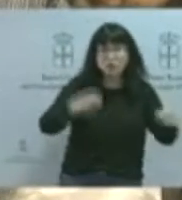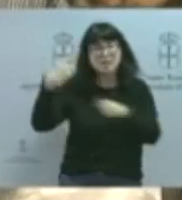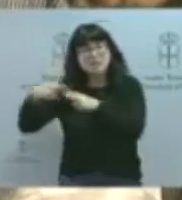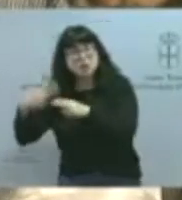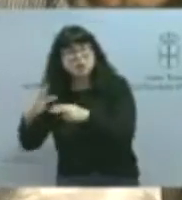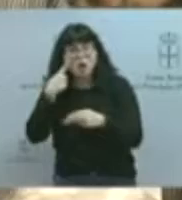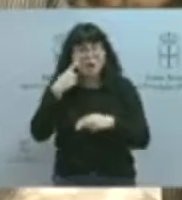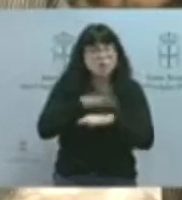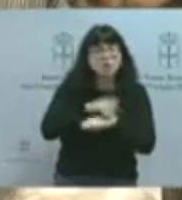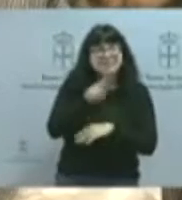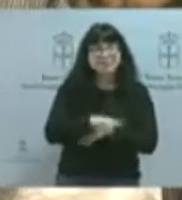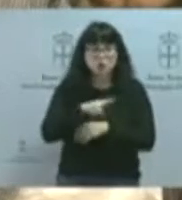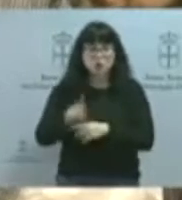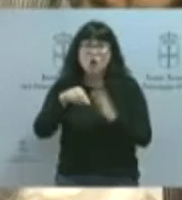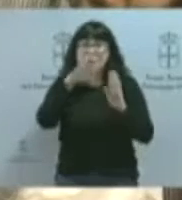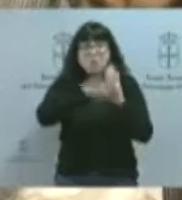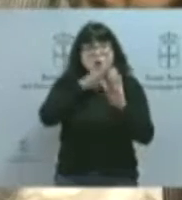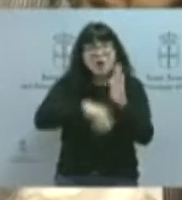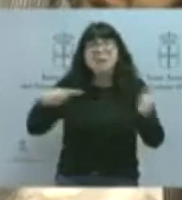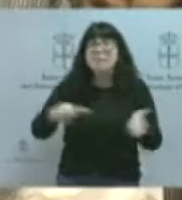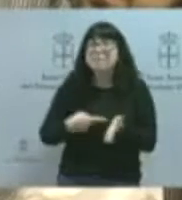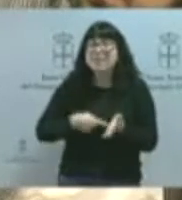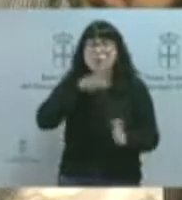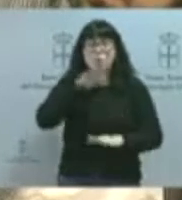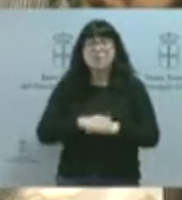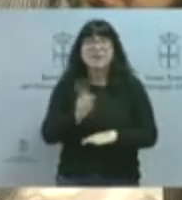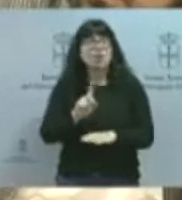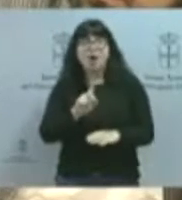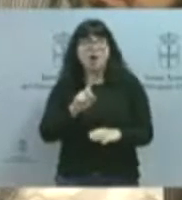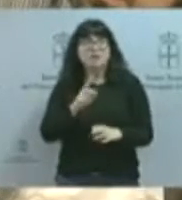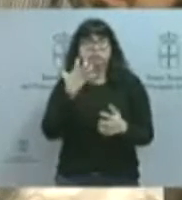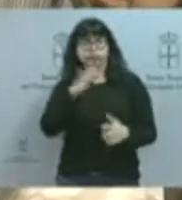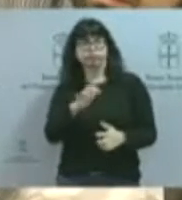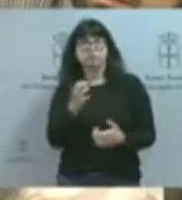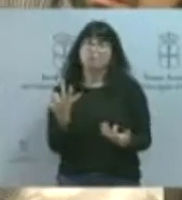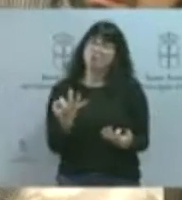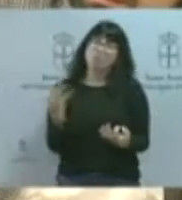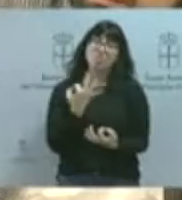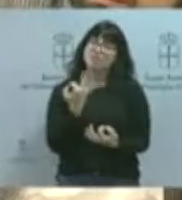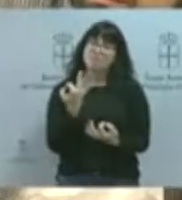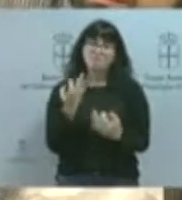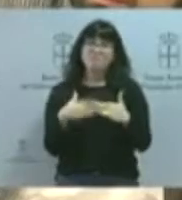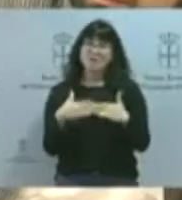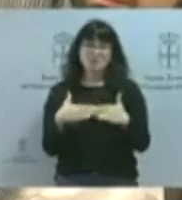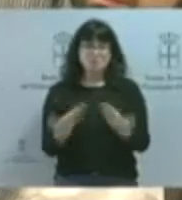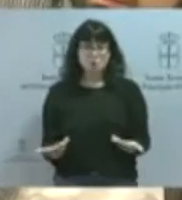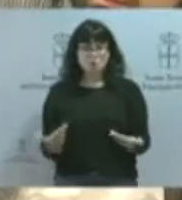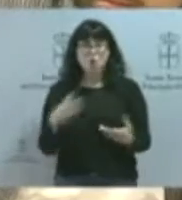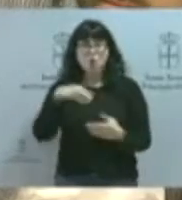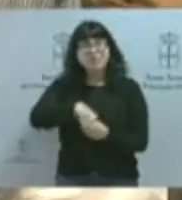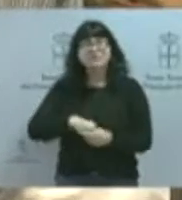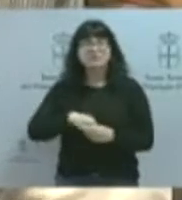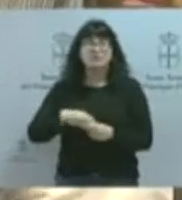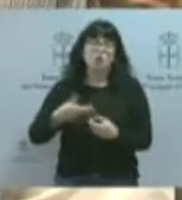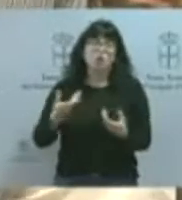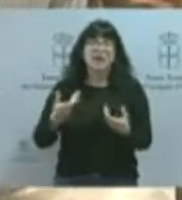una excentricidad, sino una precondición mínima de cualquier democracia. Y es que si no comprobamos que se cumplen las promesas de los programas y no estudiamos